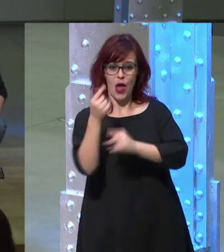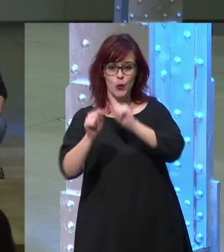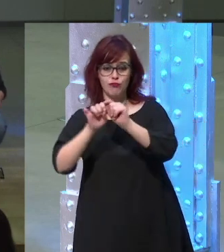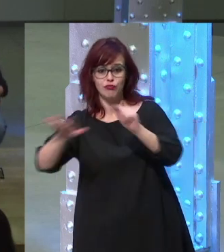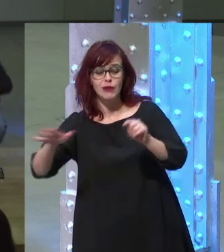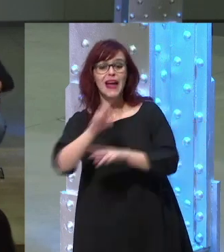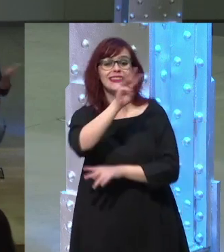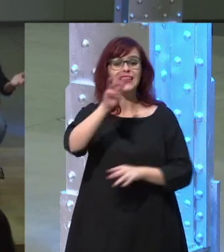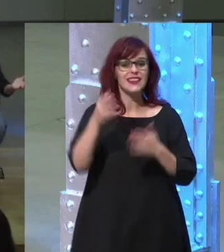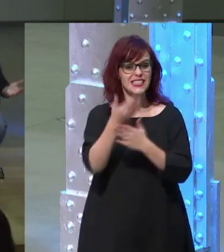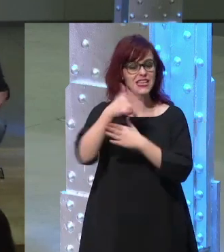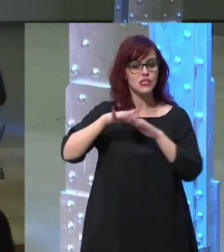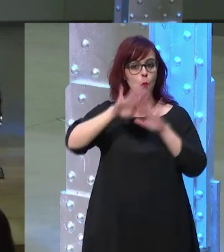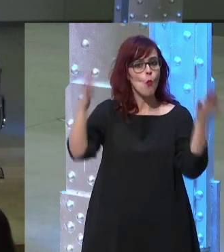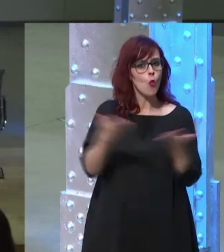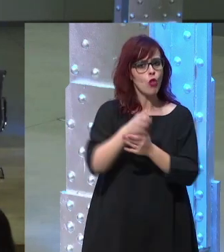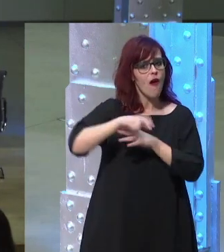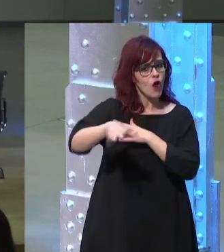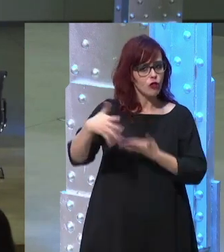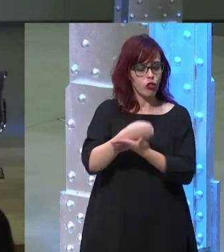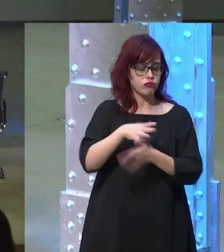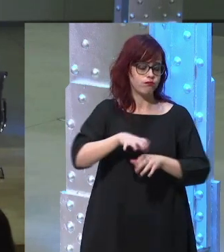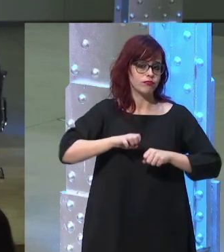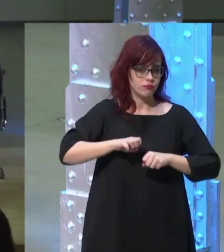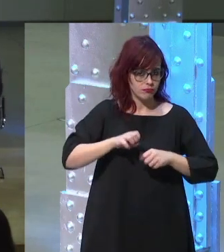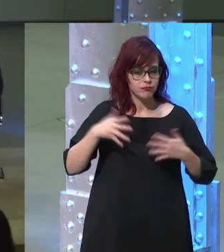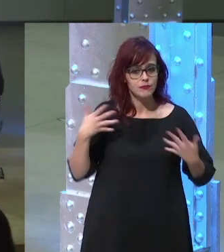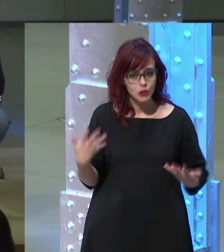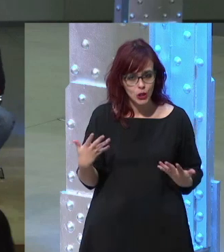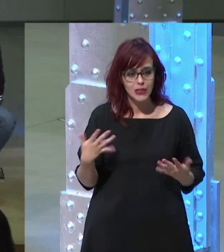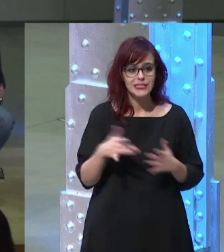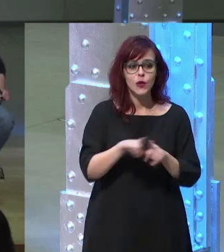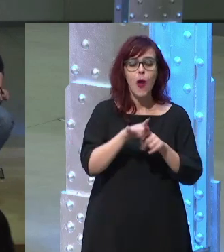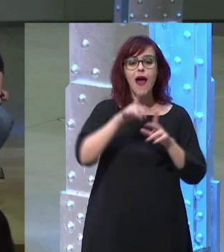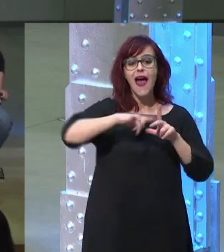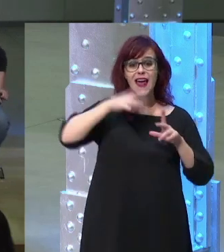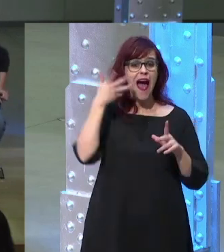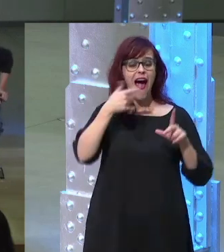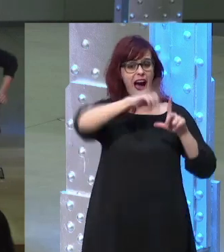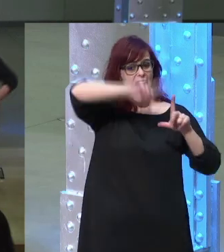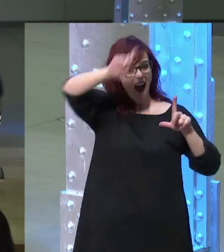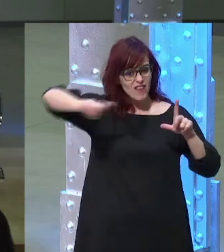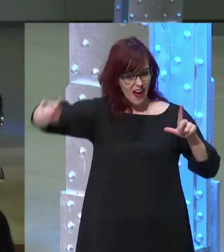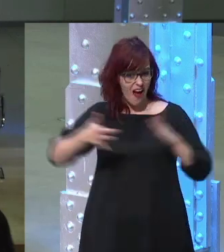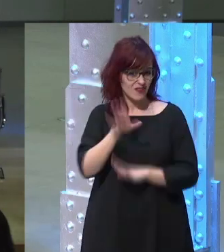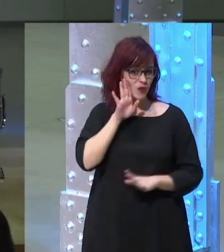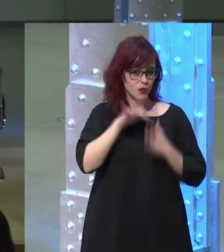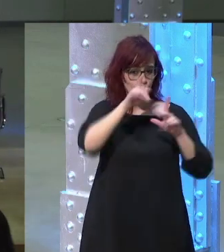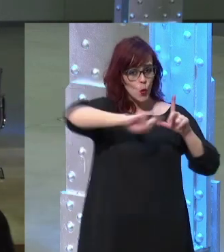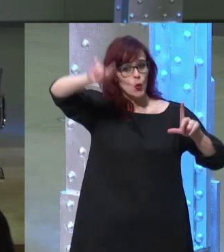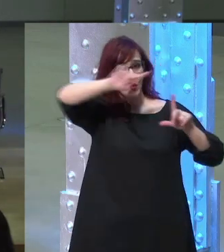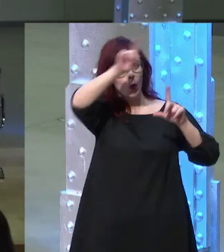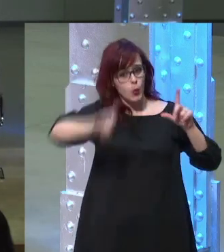en 33 días infectaríamos a toda la población. Y ahora vamos a hacer este ejemplo. Estas gráficas ya las conocemos, ¿verdad? La hemos visto antes. Para